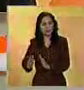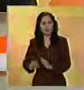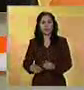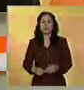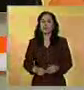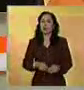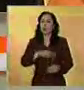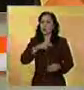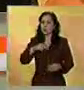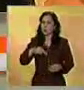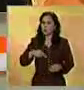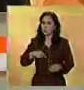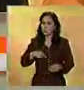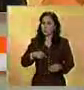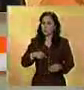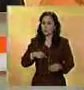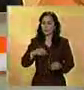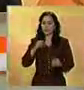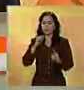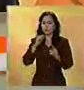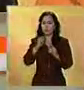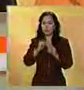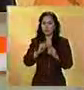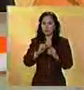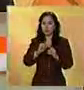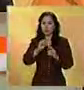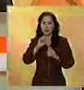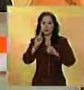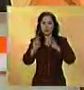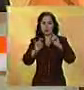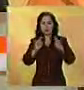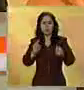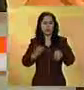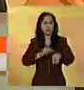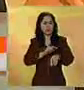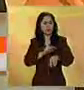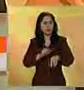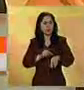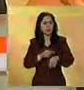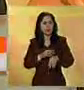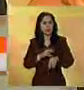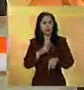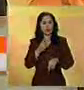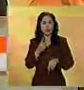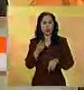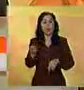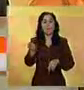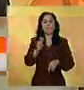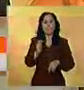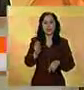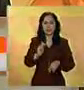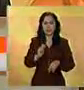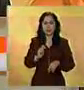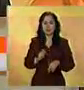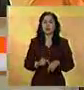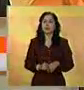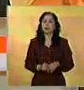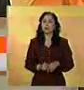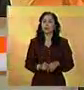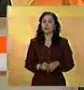nos hemos planteado una consulta en un término de 2 meses para